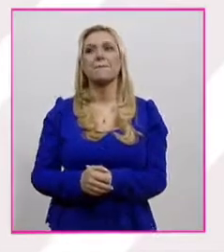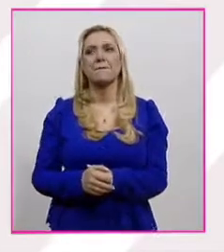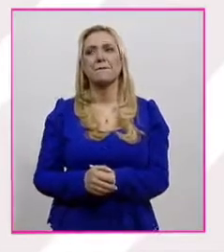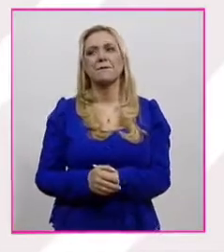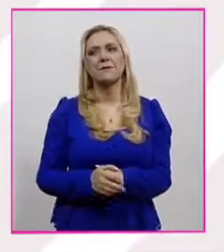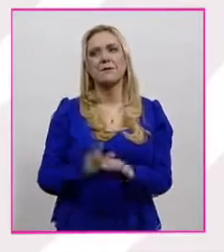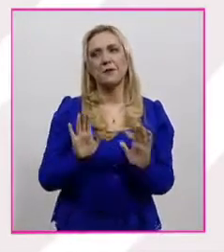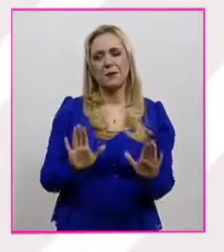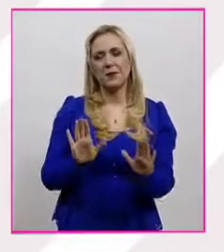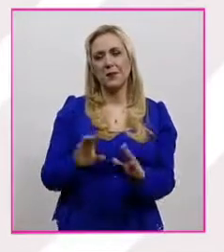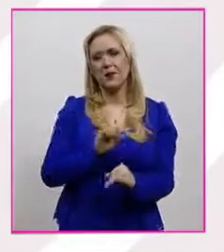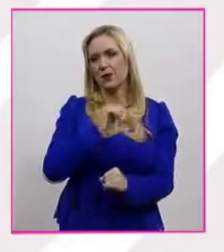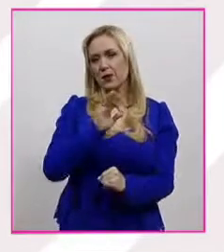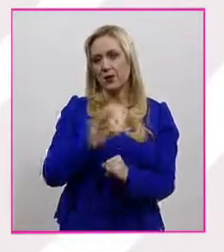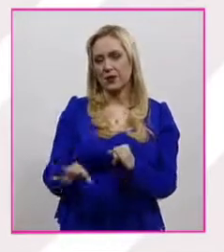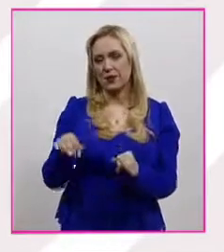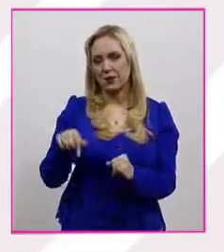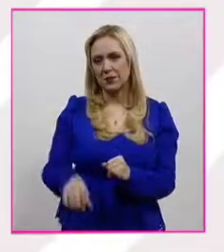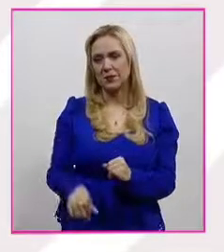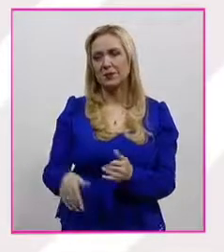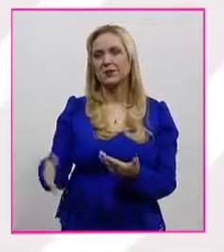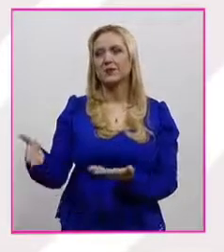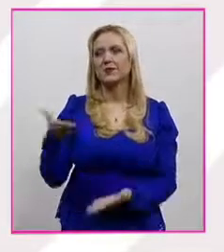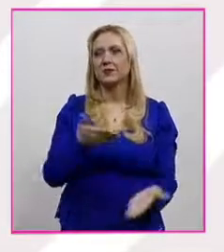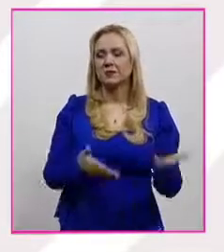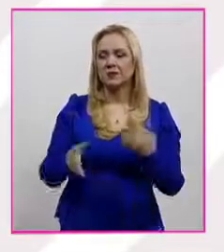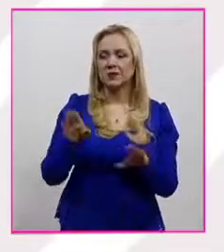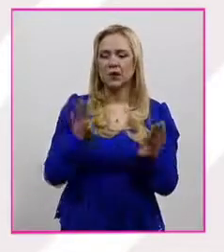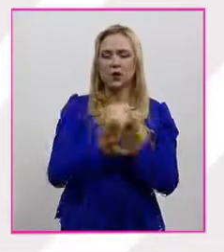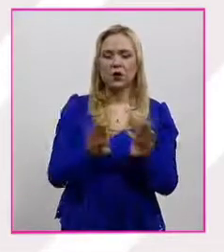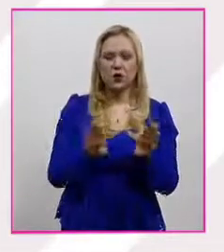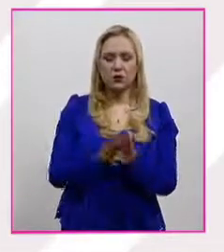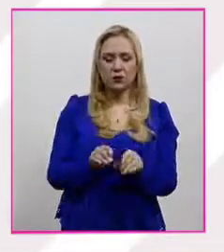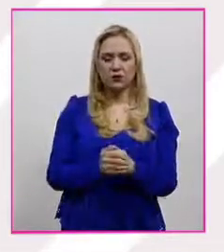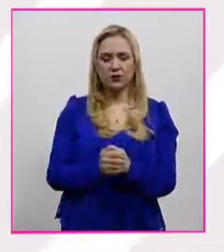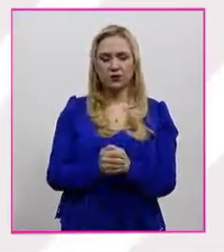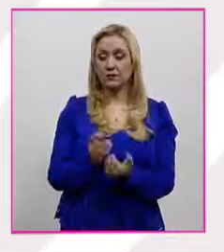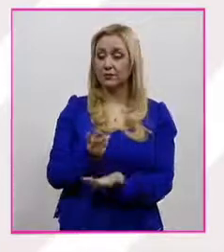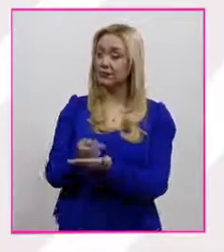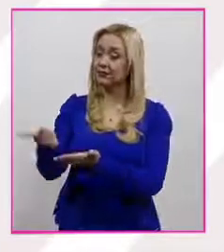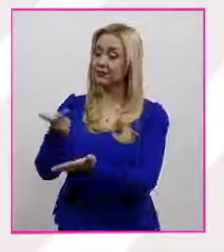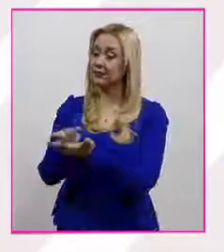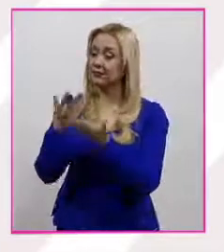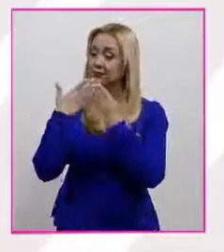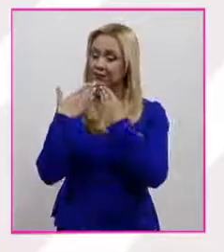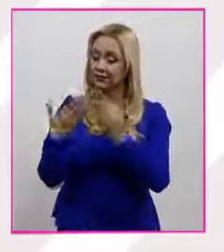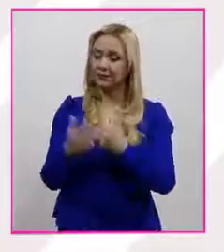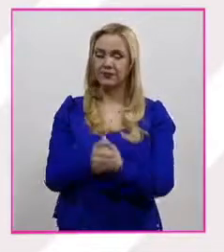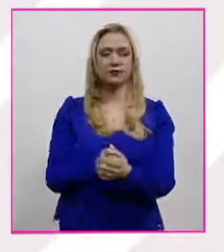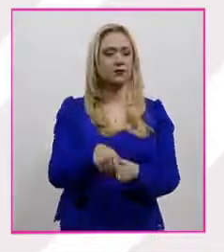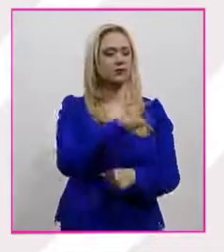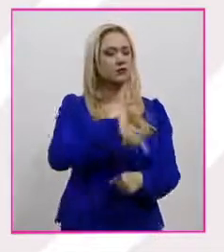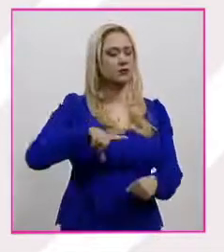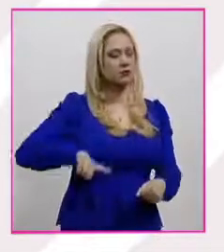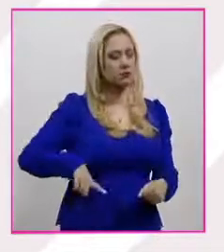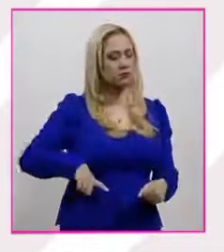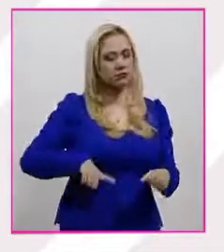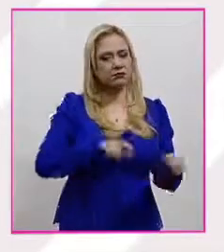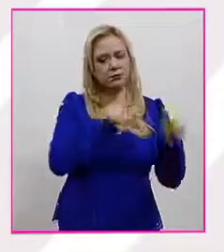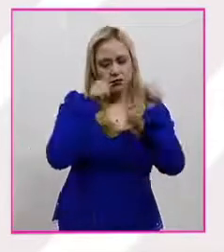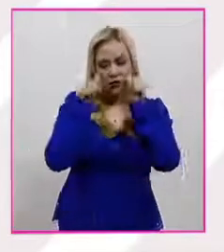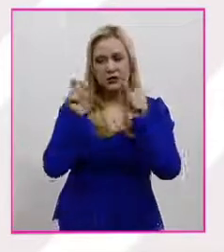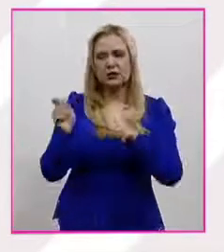agarrarme de este último que él compartió, de cómo vincular la meritocracia con el rol del Estado y esta reproducción de racismo dentro de nuestro